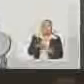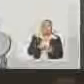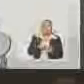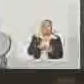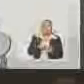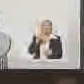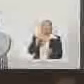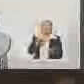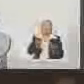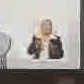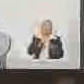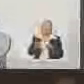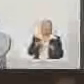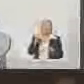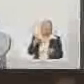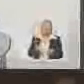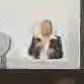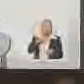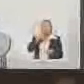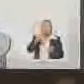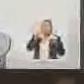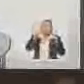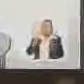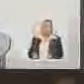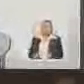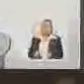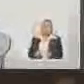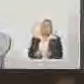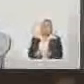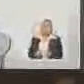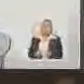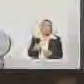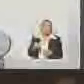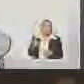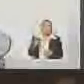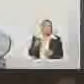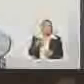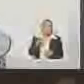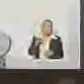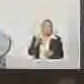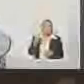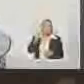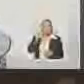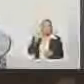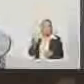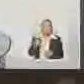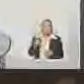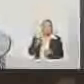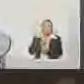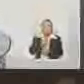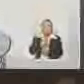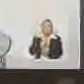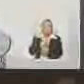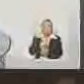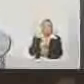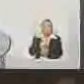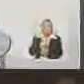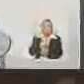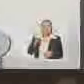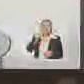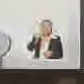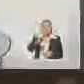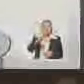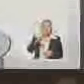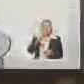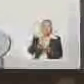trabajan y que aseguran que a pesar de estar hundidos en la corrupción, en la opacidad, tu